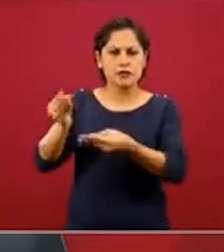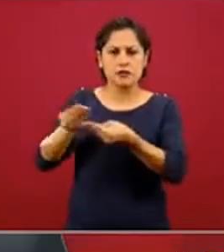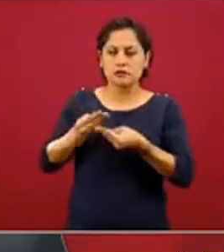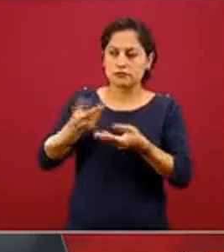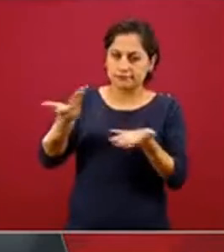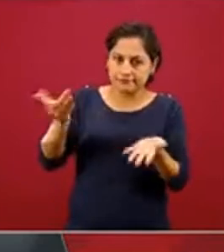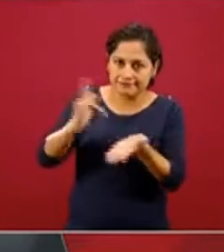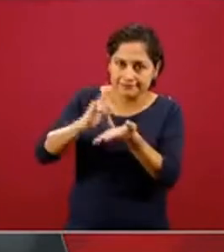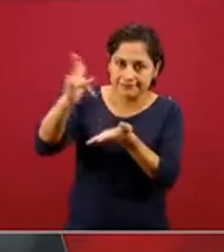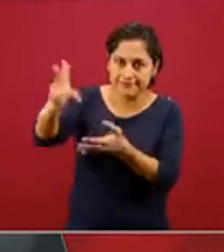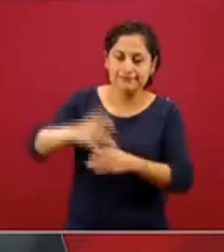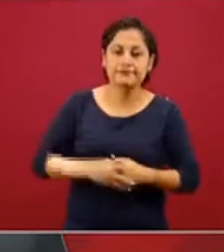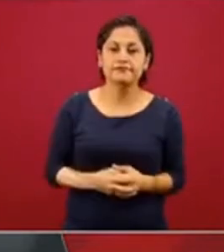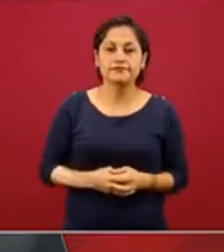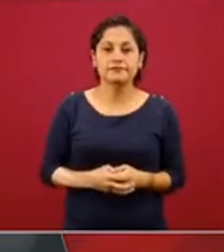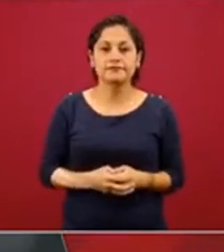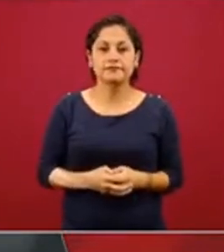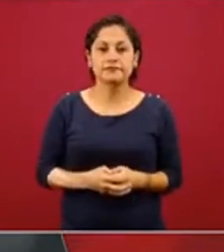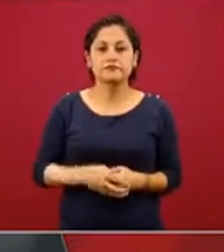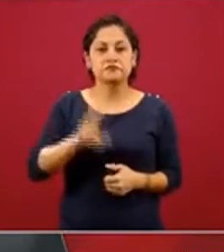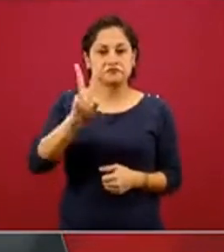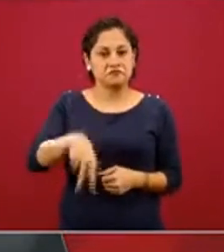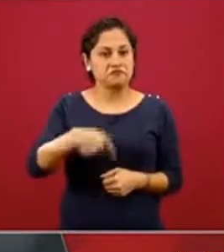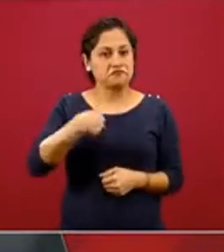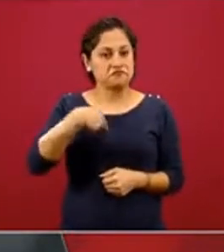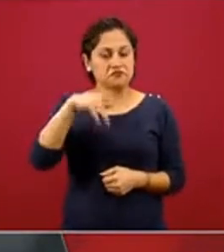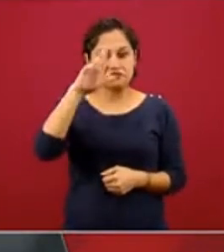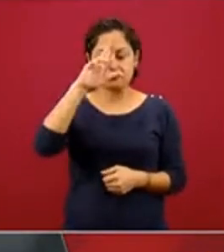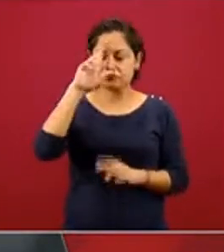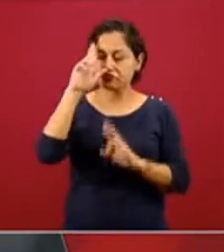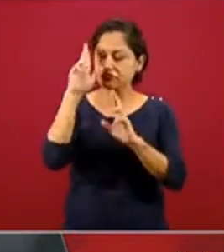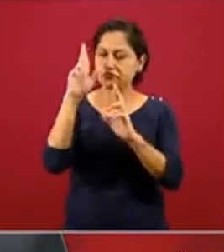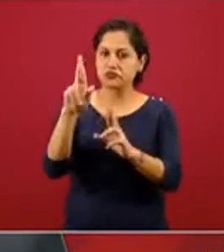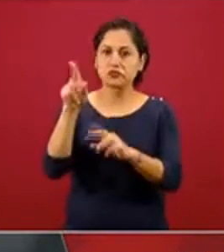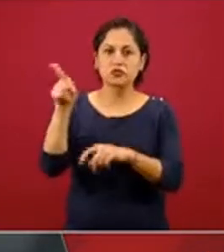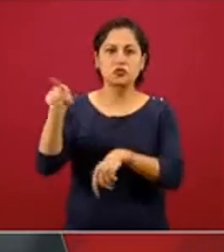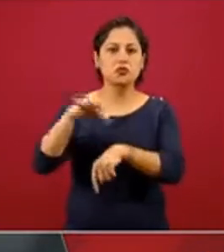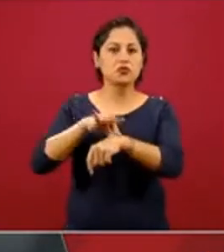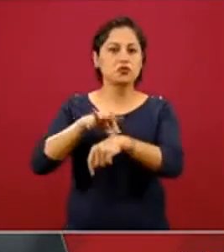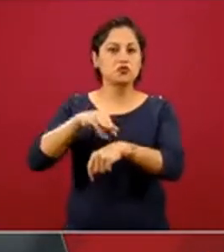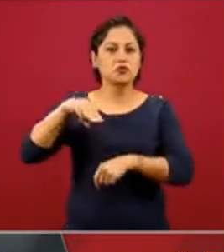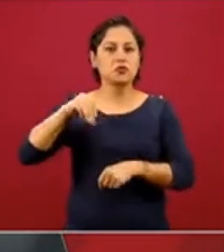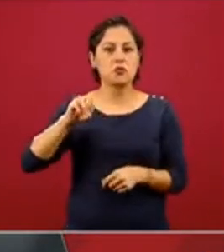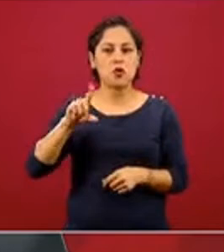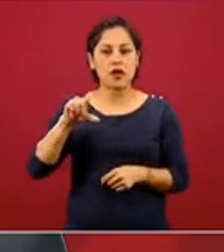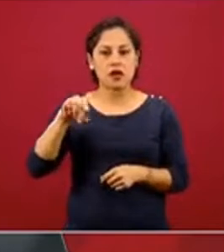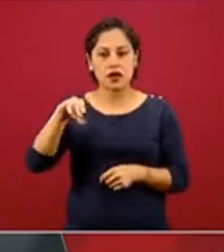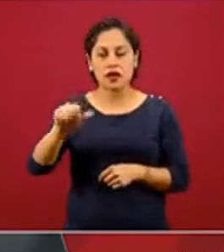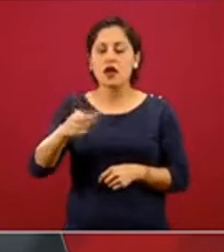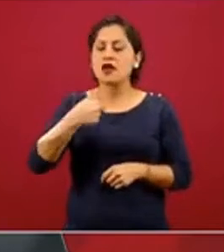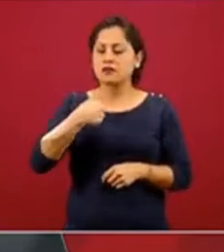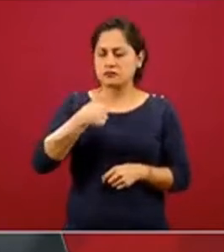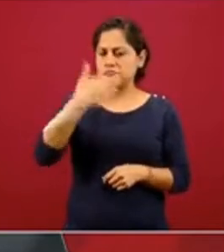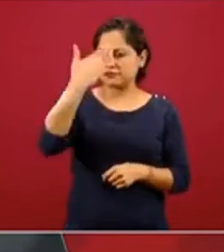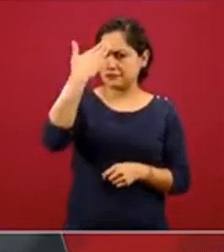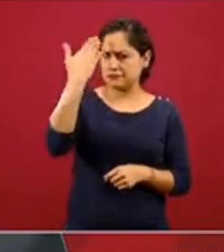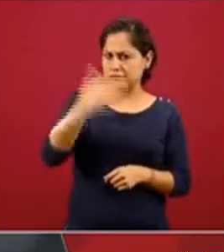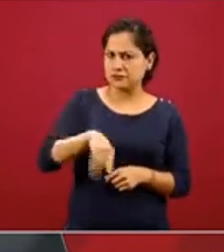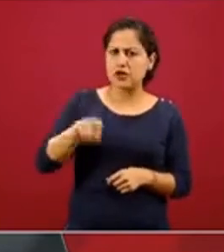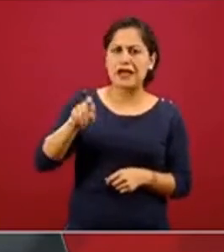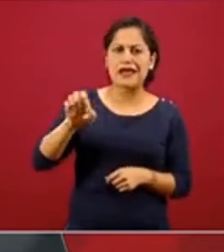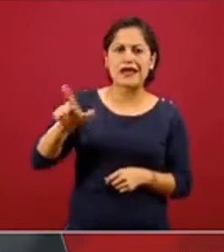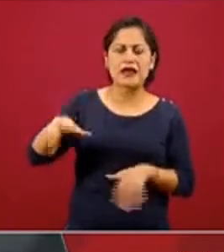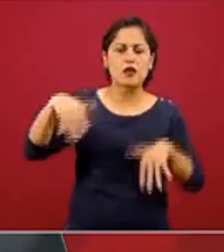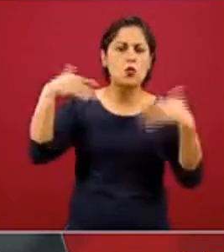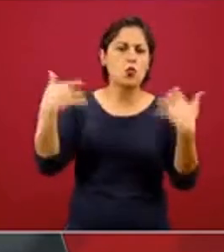agradezco. Tengo un enorme respeto por el doctor Mario Molina, considero que desde luego es un orgullo de la ciencia